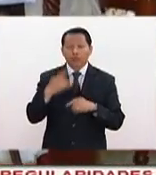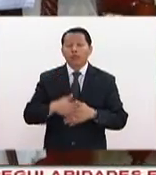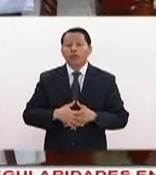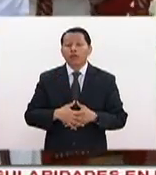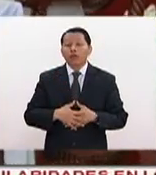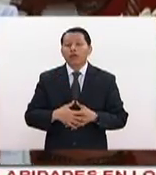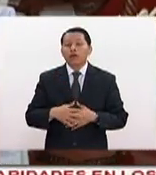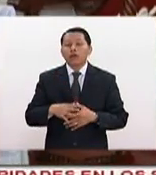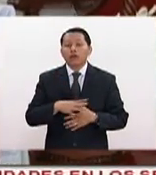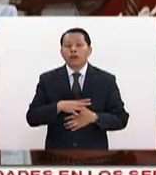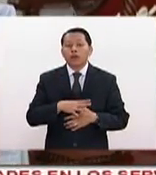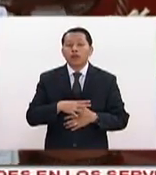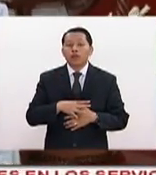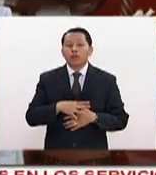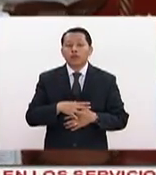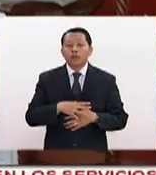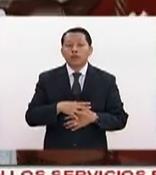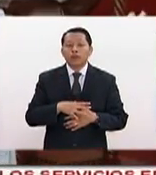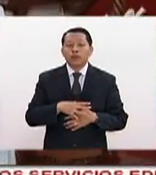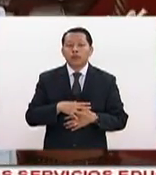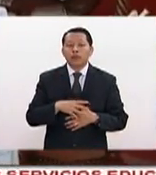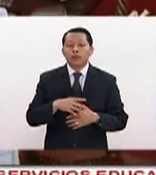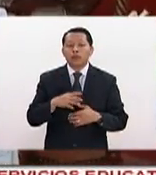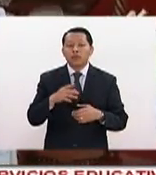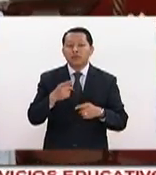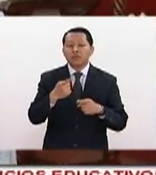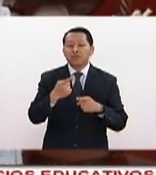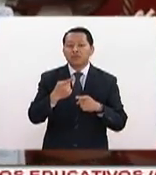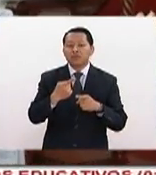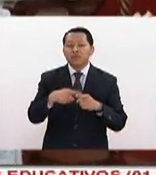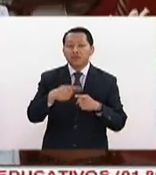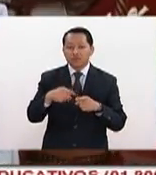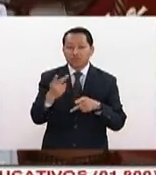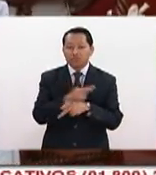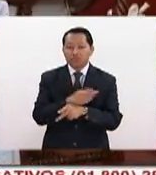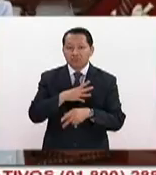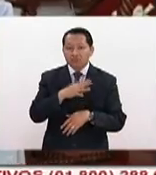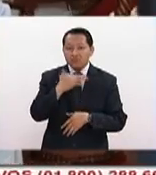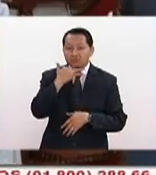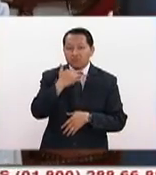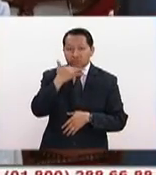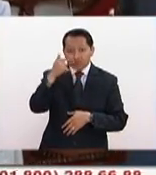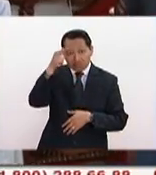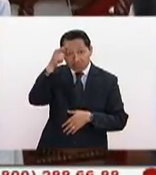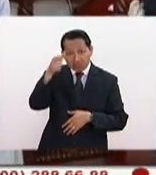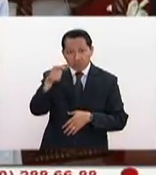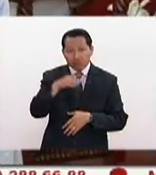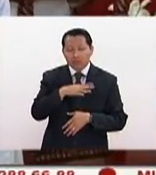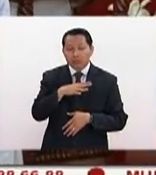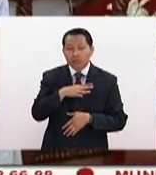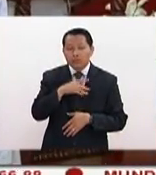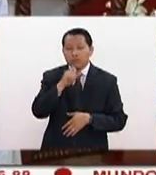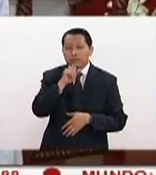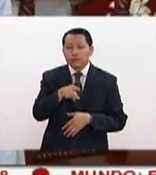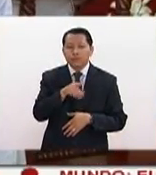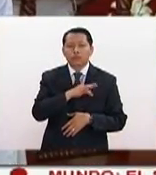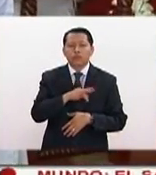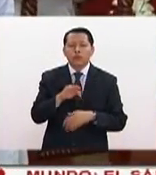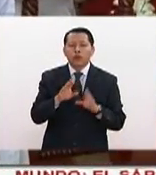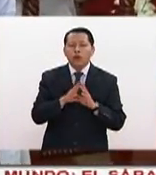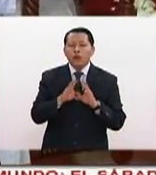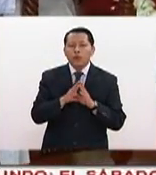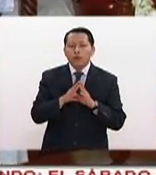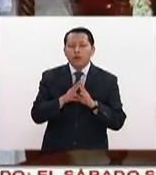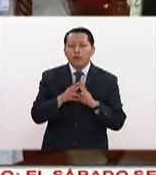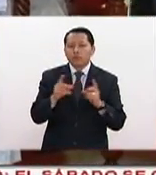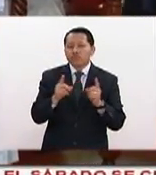Somaya está preso, Toledo está preso, Fujimori estuvo preso hasta ahora, Alan García está que entro, que no